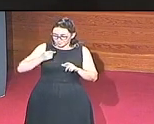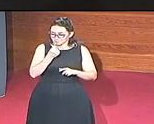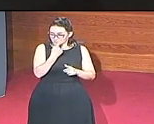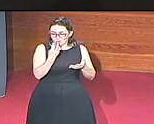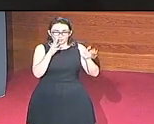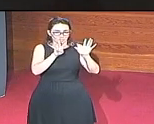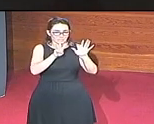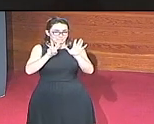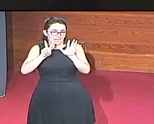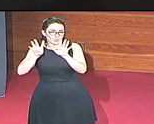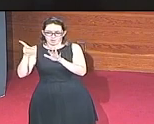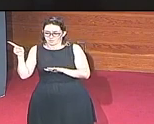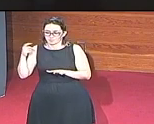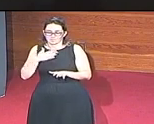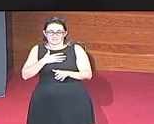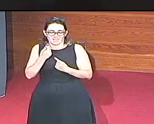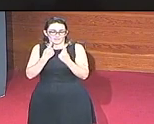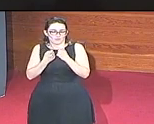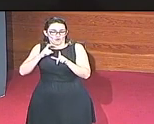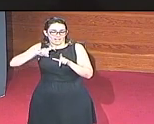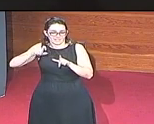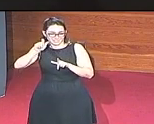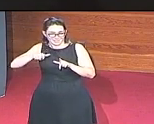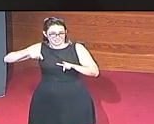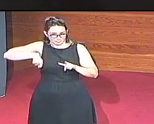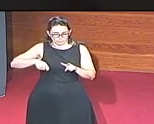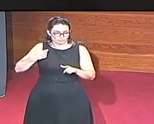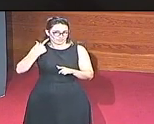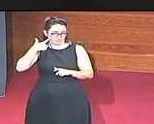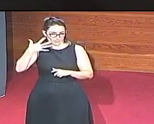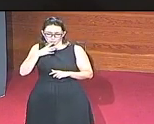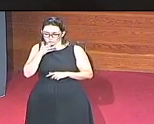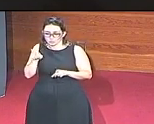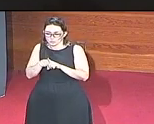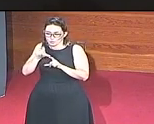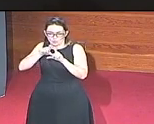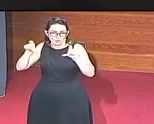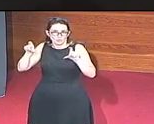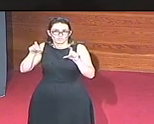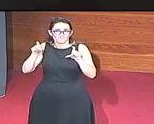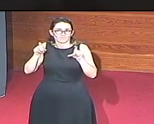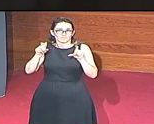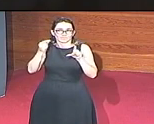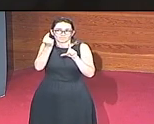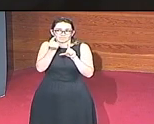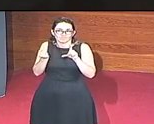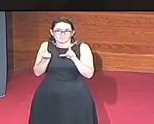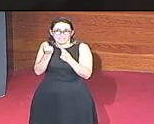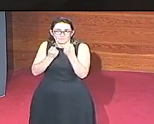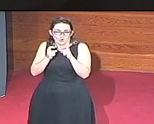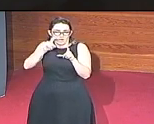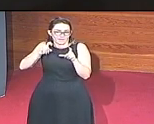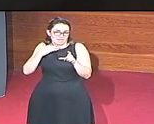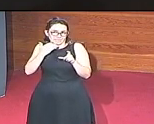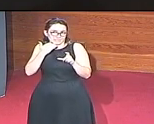que es muy famosa mente los infografistas es muy famoso porque es considerado el mejor gráfico el mejor infografía de la historia casi